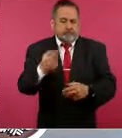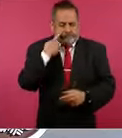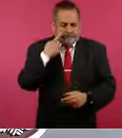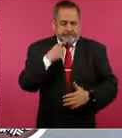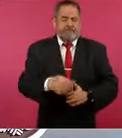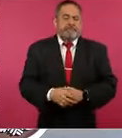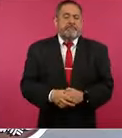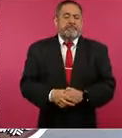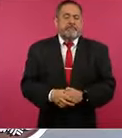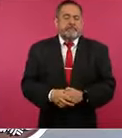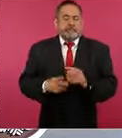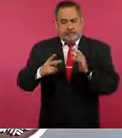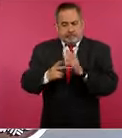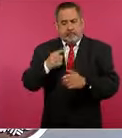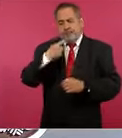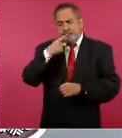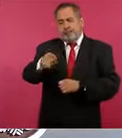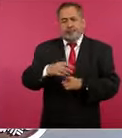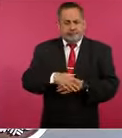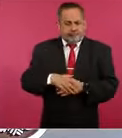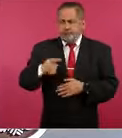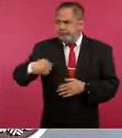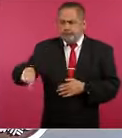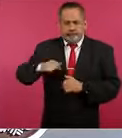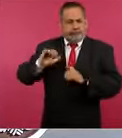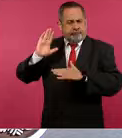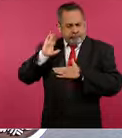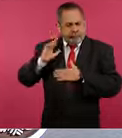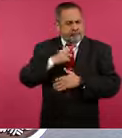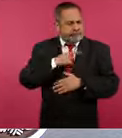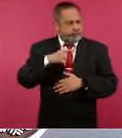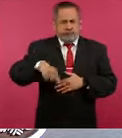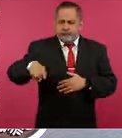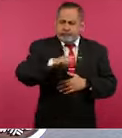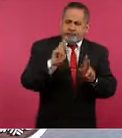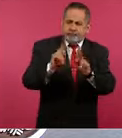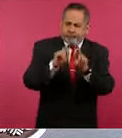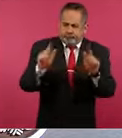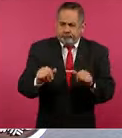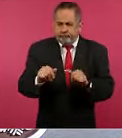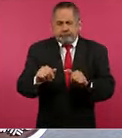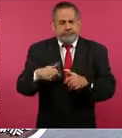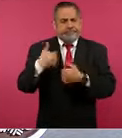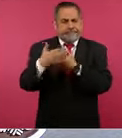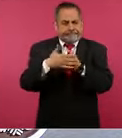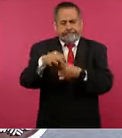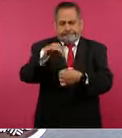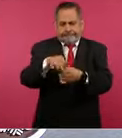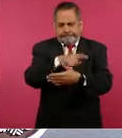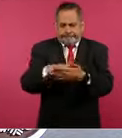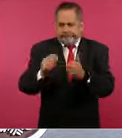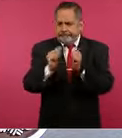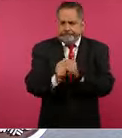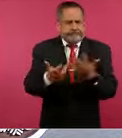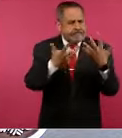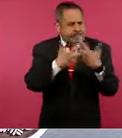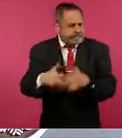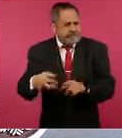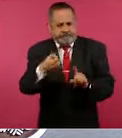Reiterar el compromiso con el desarrollo armónico y pacífico del proceso electoral. Por ello,